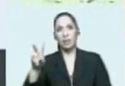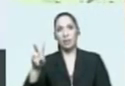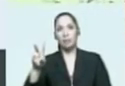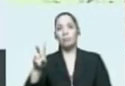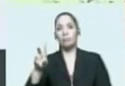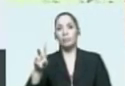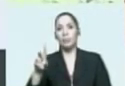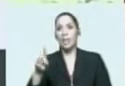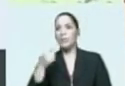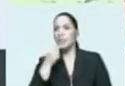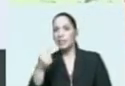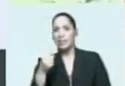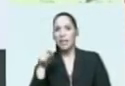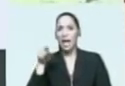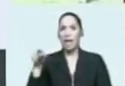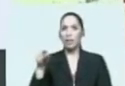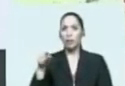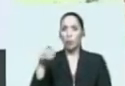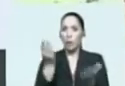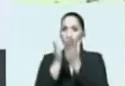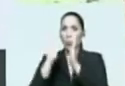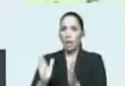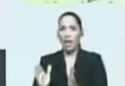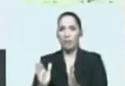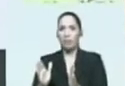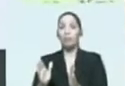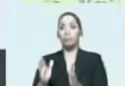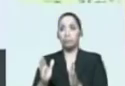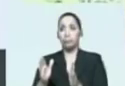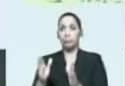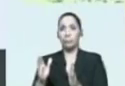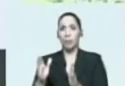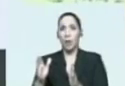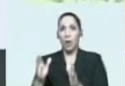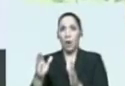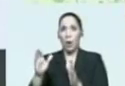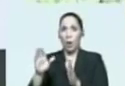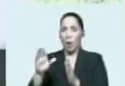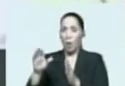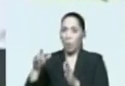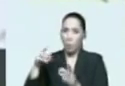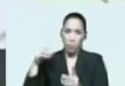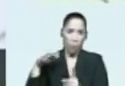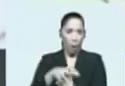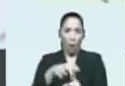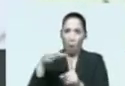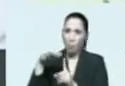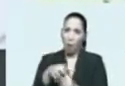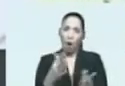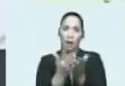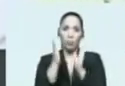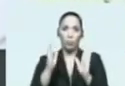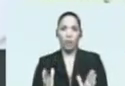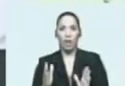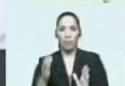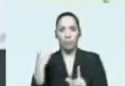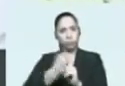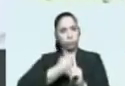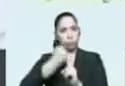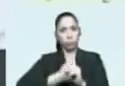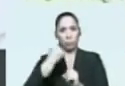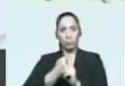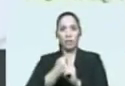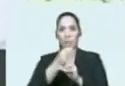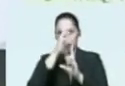subversión guerrillera por eso se reprimieron sistemáticamente las manifestaciones de los estudiantes que luchaban por el establecimiento y el